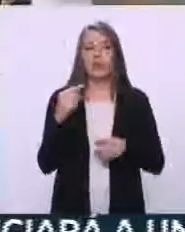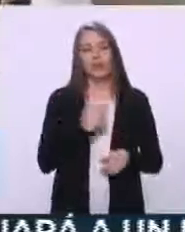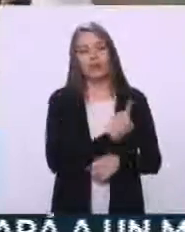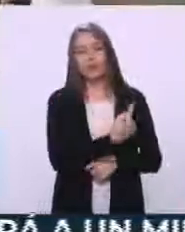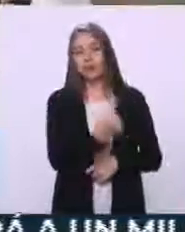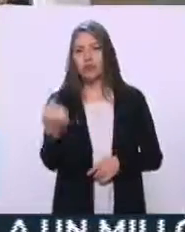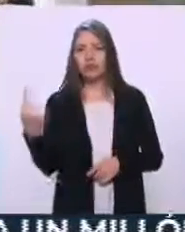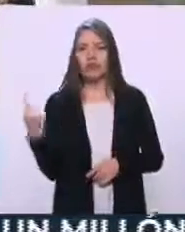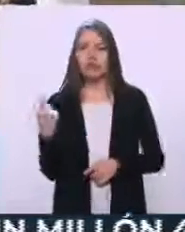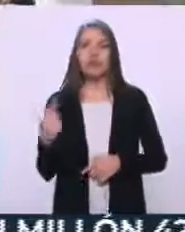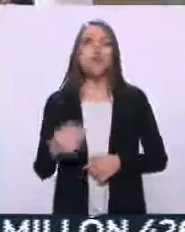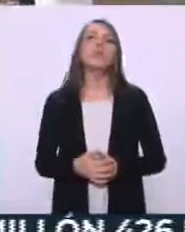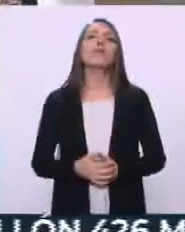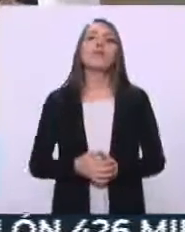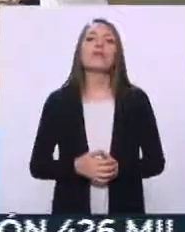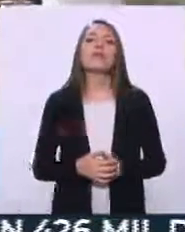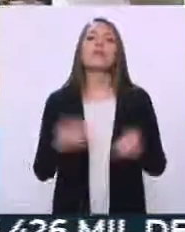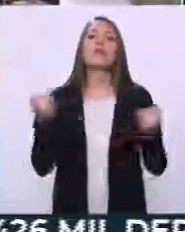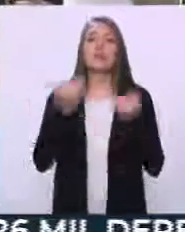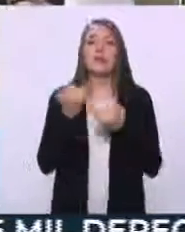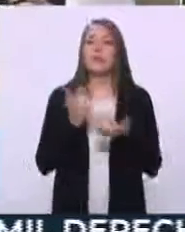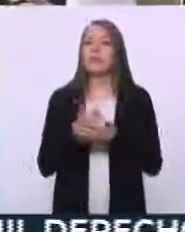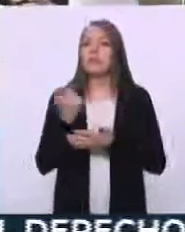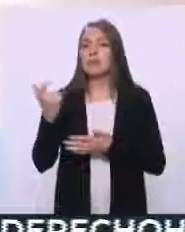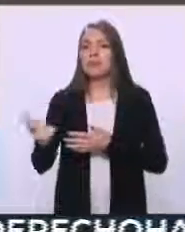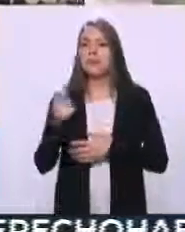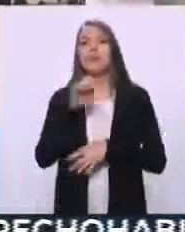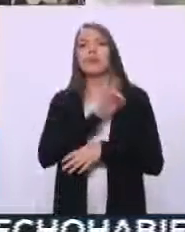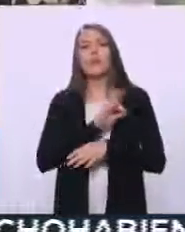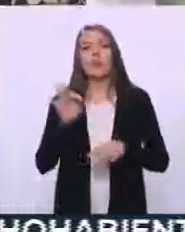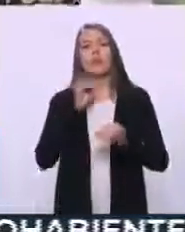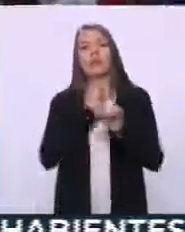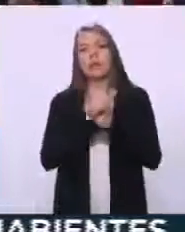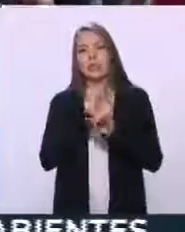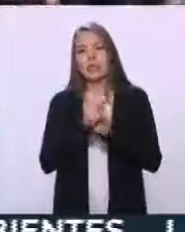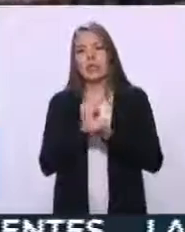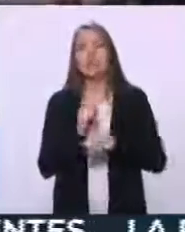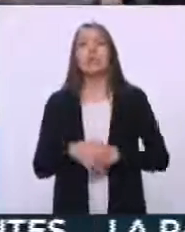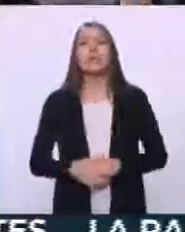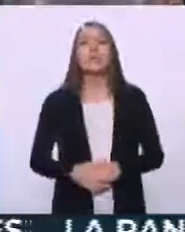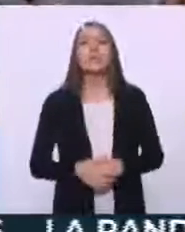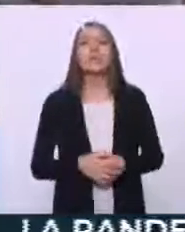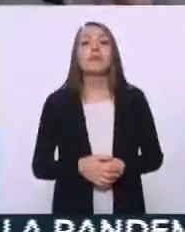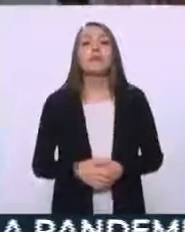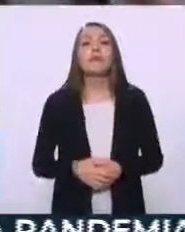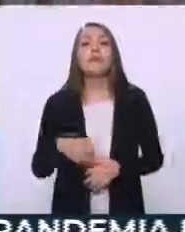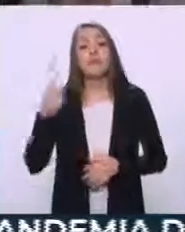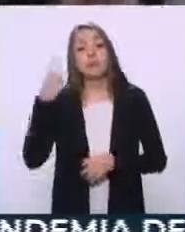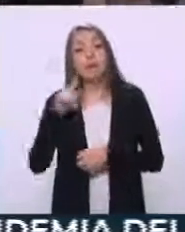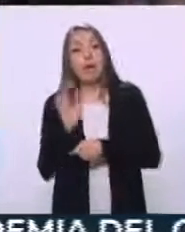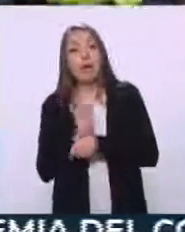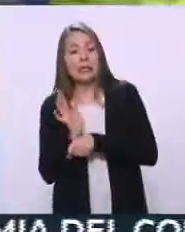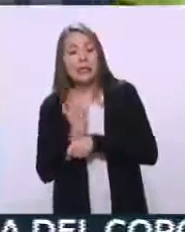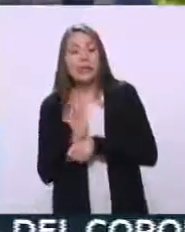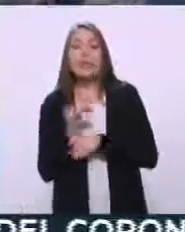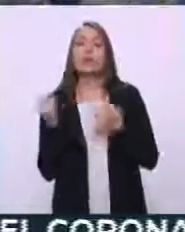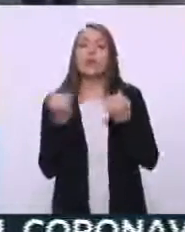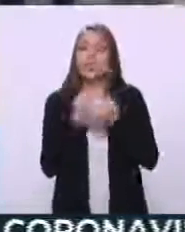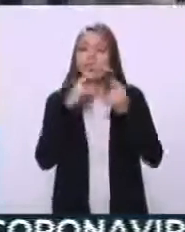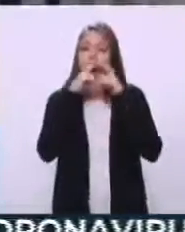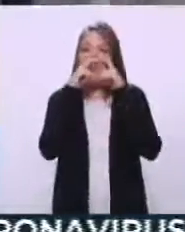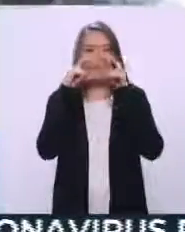pago por medios electrónicos, incluso también boletos electrónicos. Para los cines es un poco similar, el uso de cubrebocas